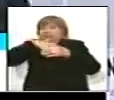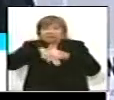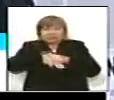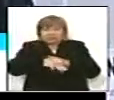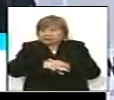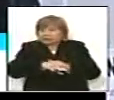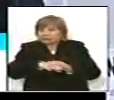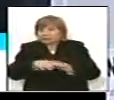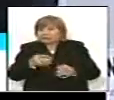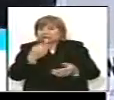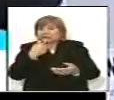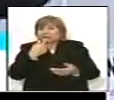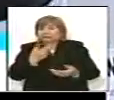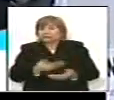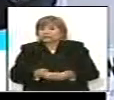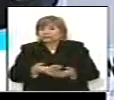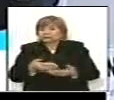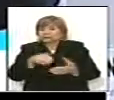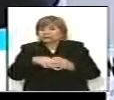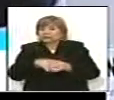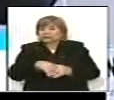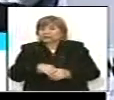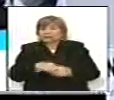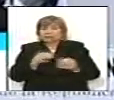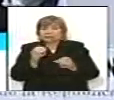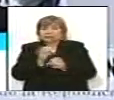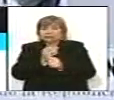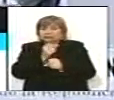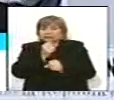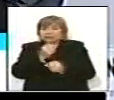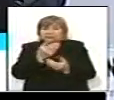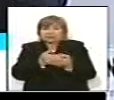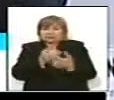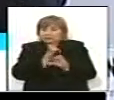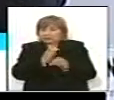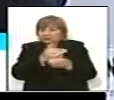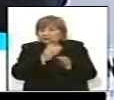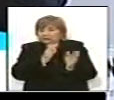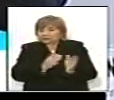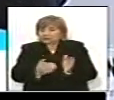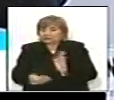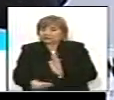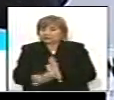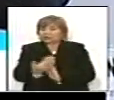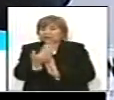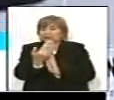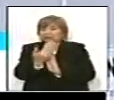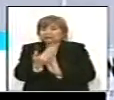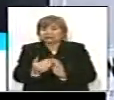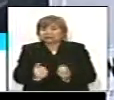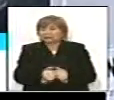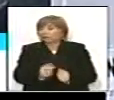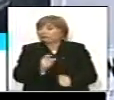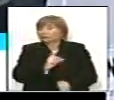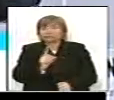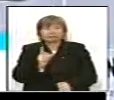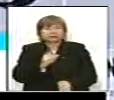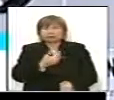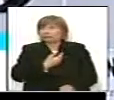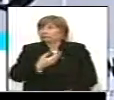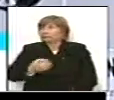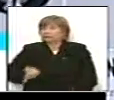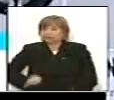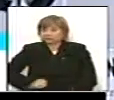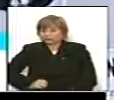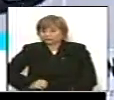Estado, sino el cuello de botella que el minero en vías de formalización tiene que enfrentar con actores no estatales, porque hay cuellos